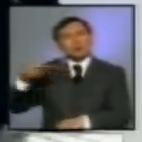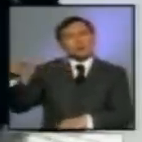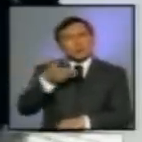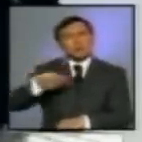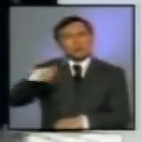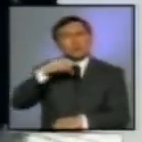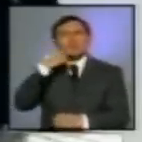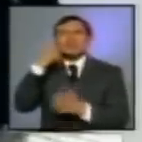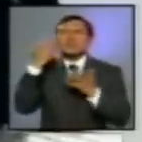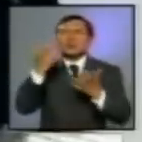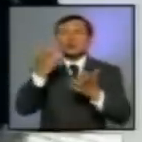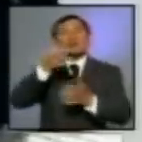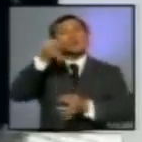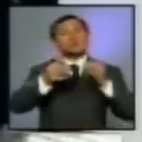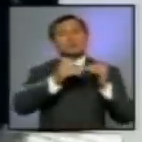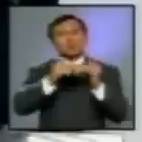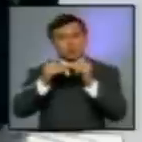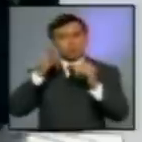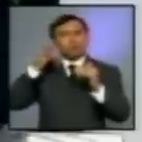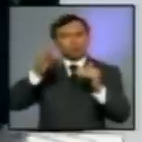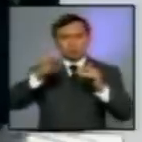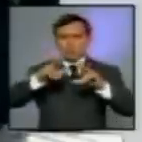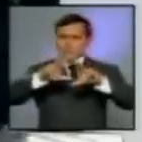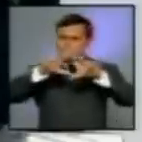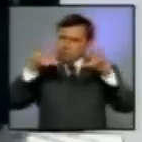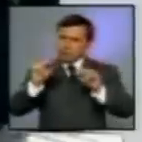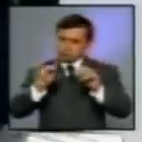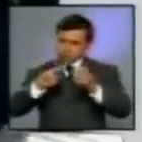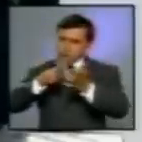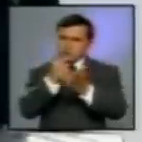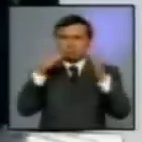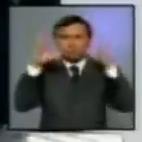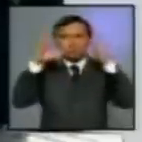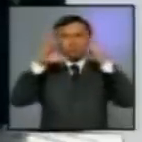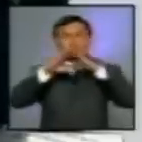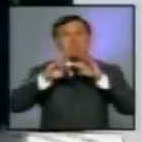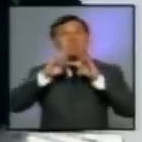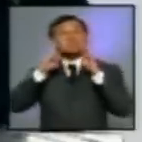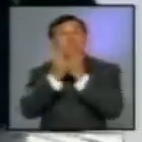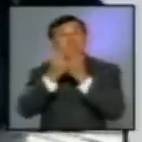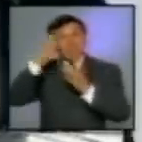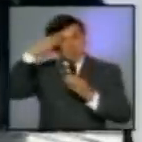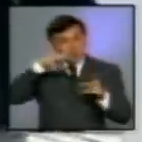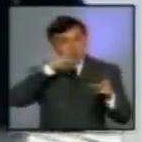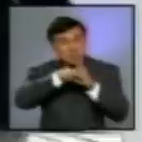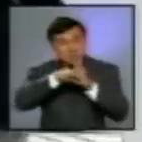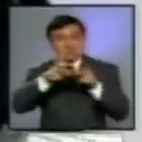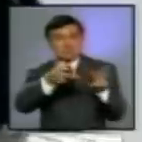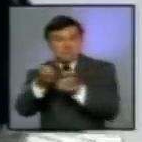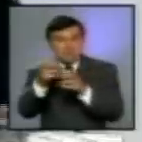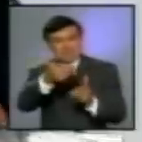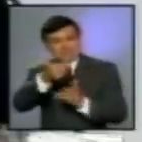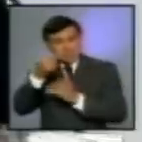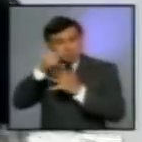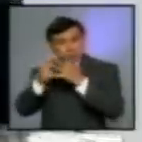a reconstruir la paz enfrentando a los criminales que son quienes provocan la violencia. Quiero compartirles